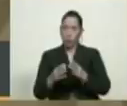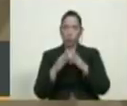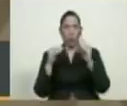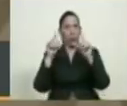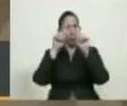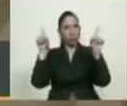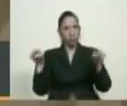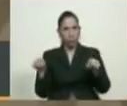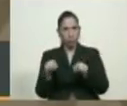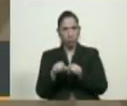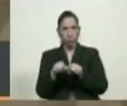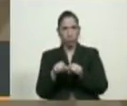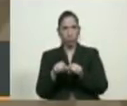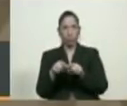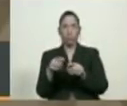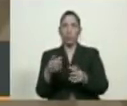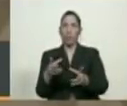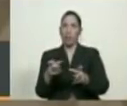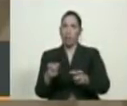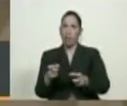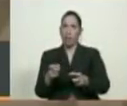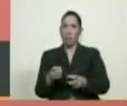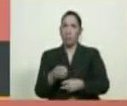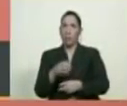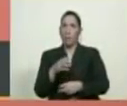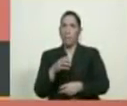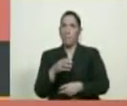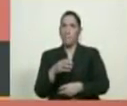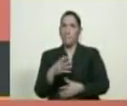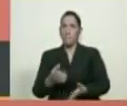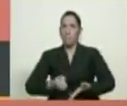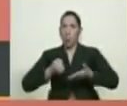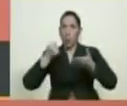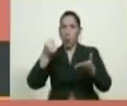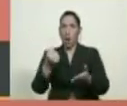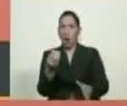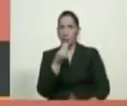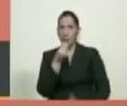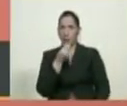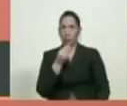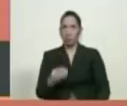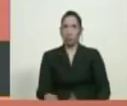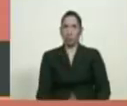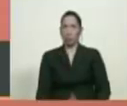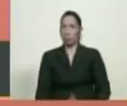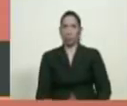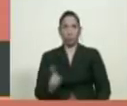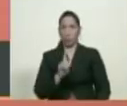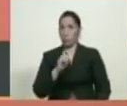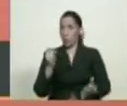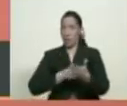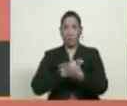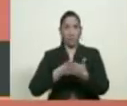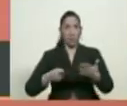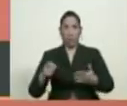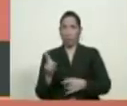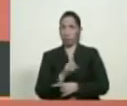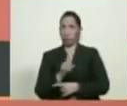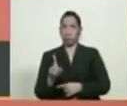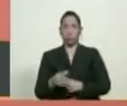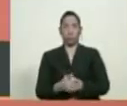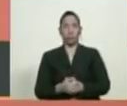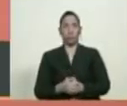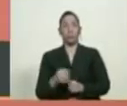escalas salariales y correspondientes también a el bono de alimentación. No se puede eliminar, no es posible eliminar. Lo que sí